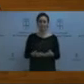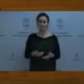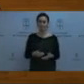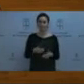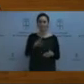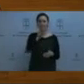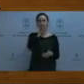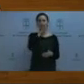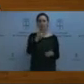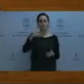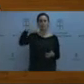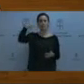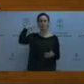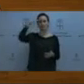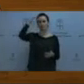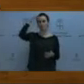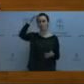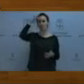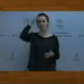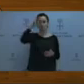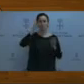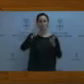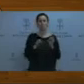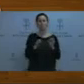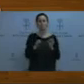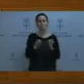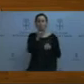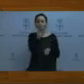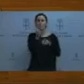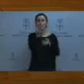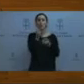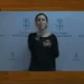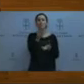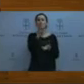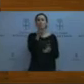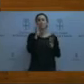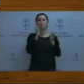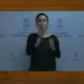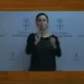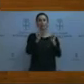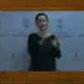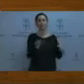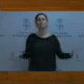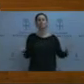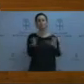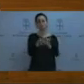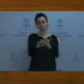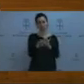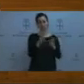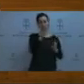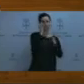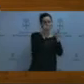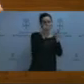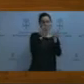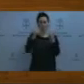Ya desde la antigüedad, filósofos y pensadores, de una forma u otra, se han manifestado sobre la relación existente entre animales y seres humanos. Si